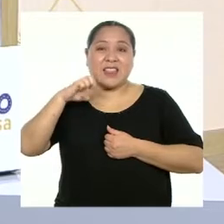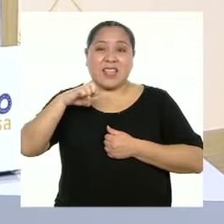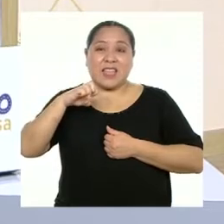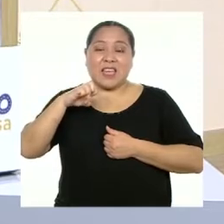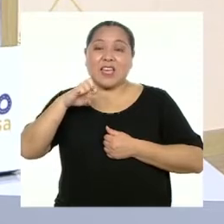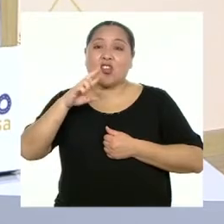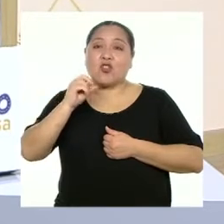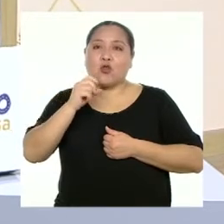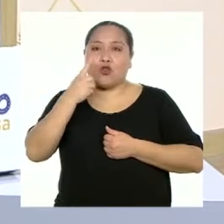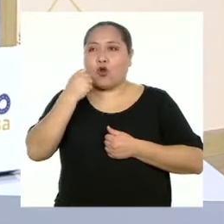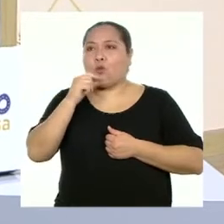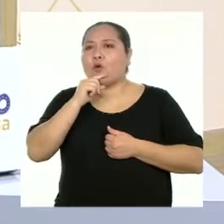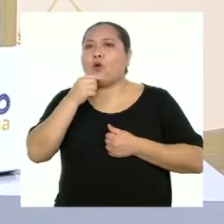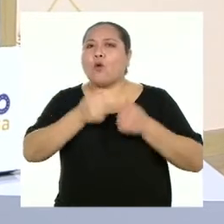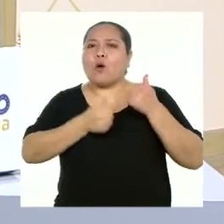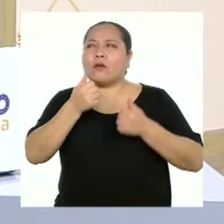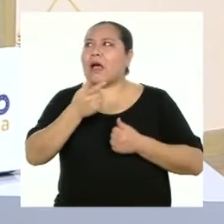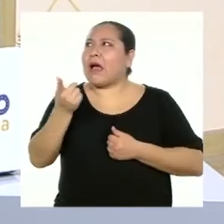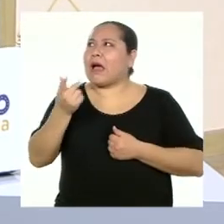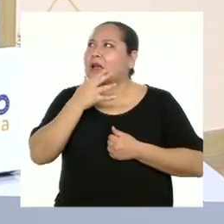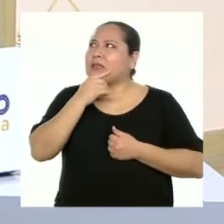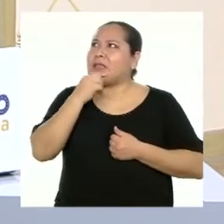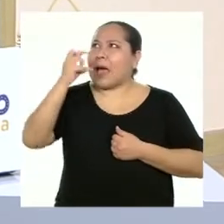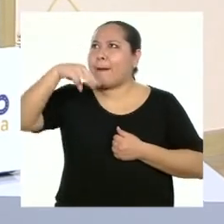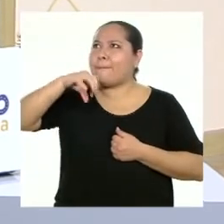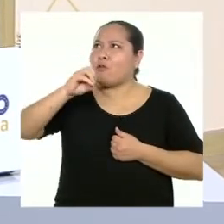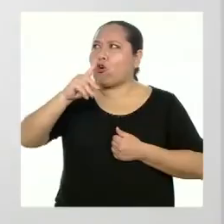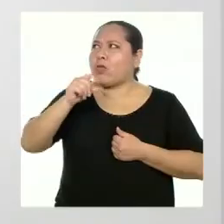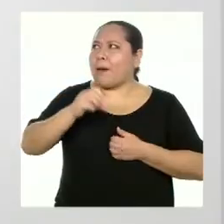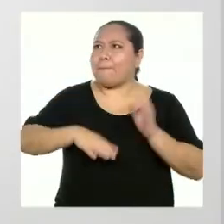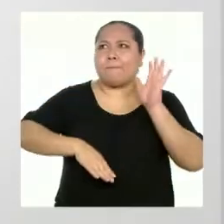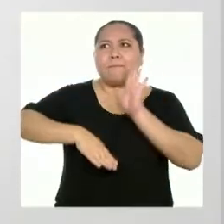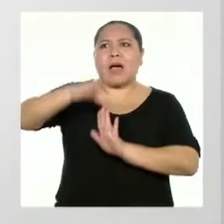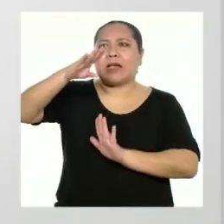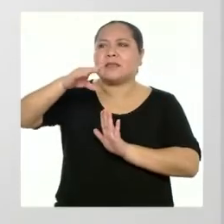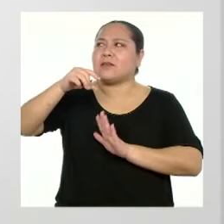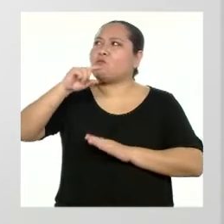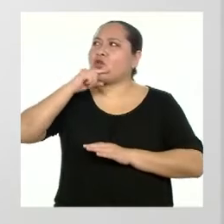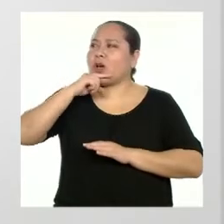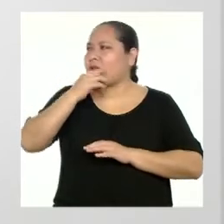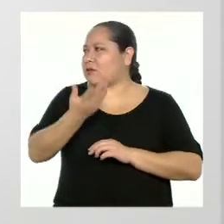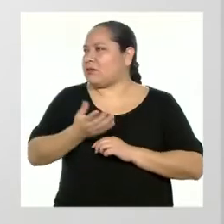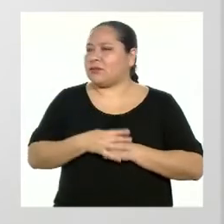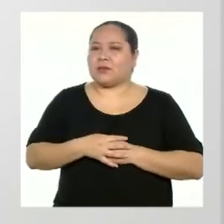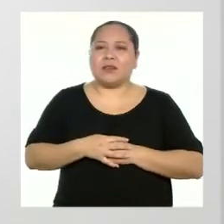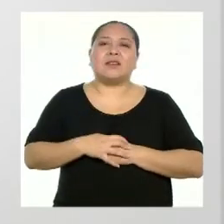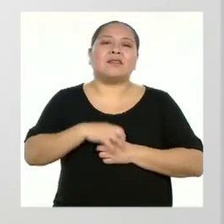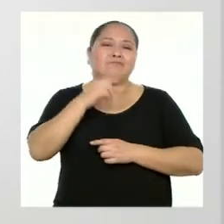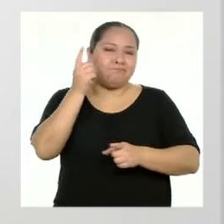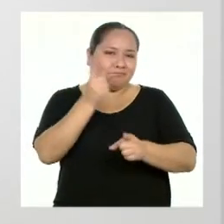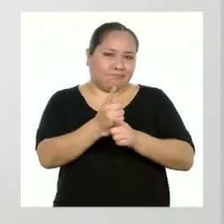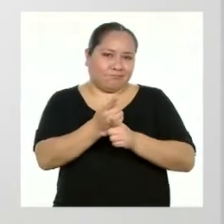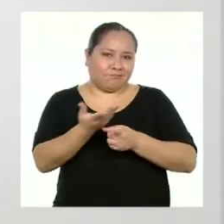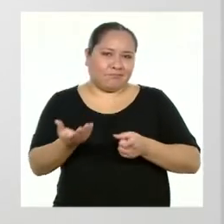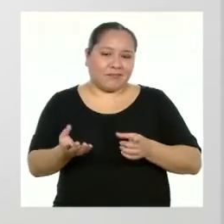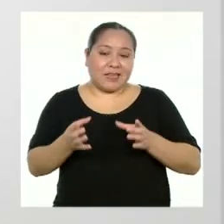tiene mayor frecuencia, la moda serían las personas de género femenino. Exacto. Entonces diremos que